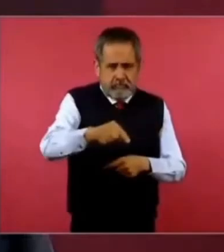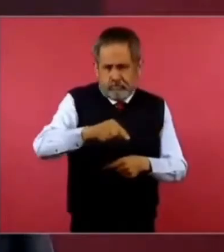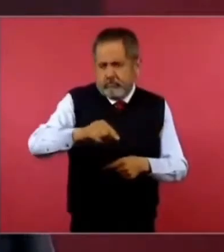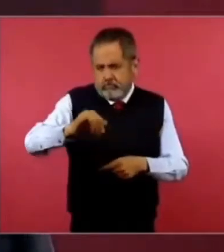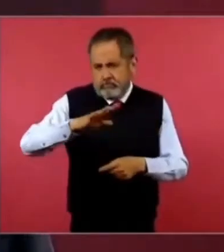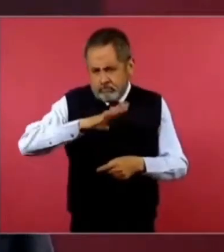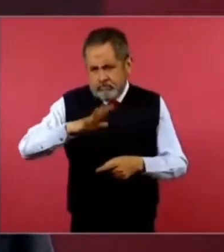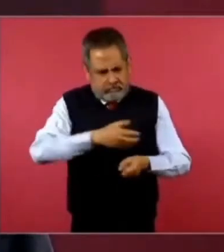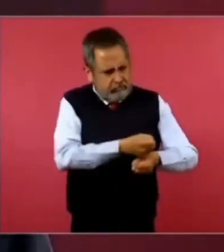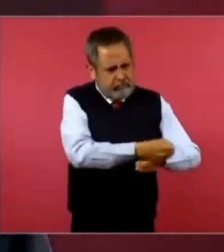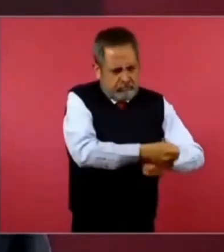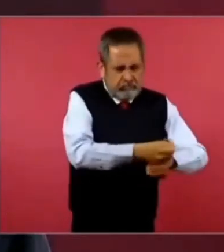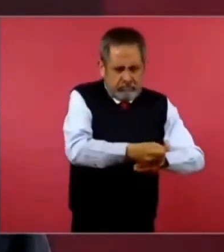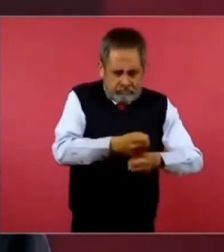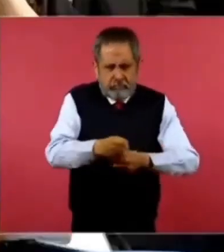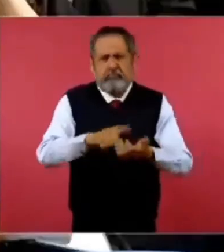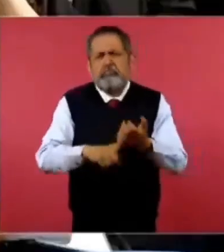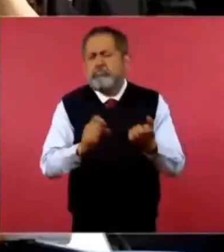personas torturadas.